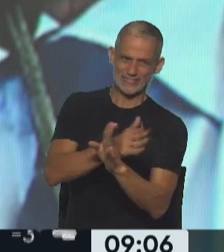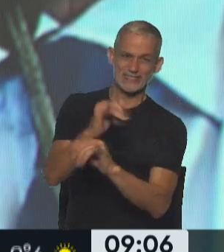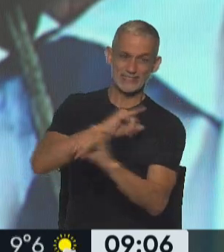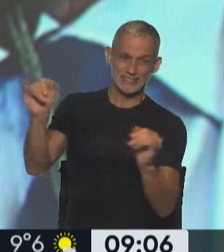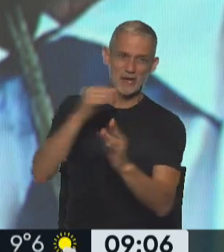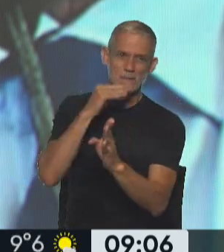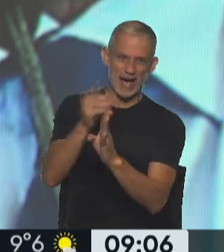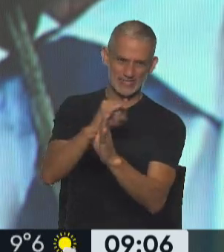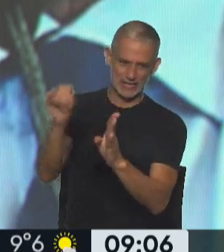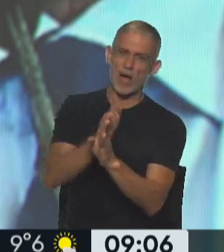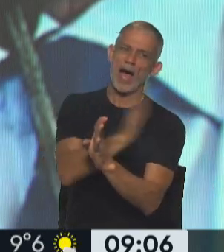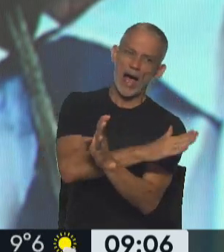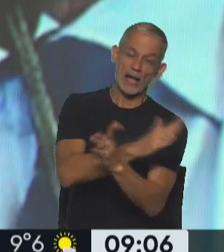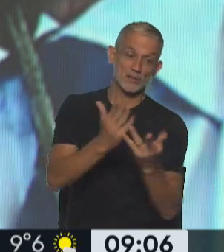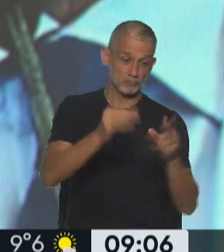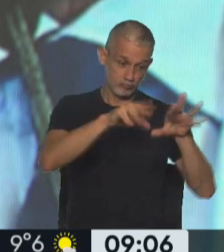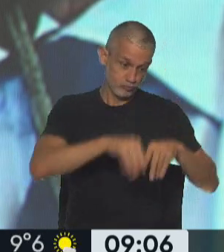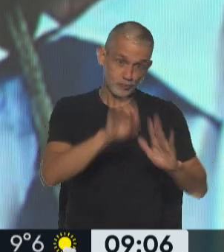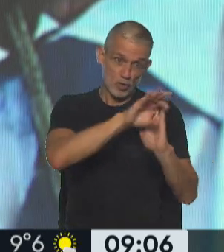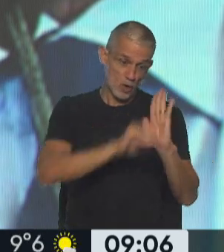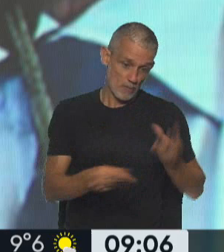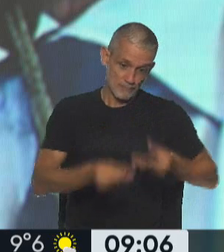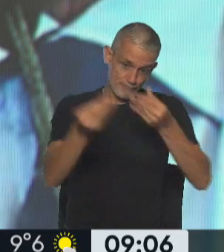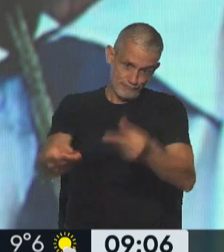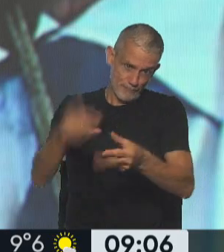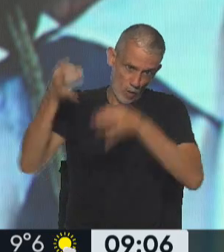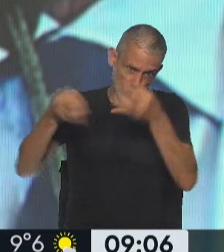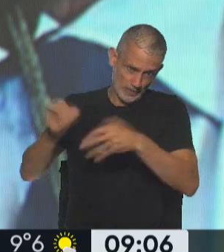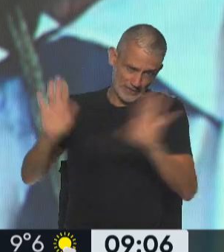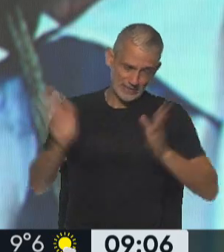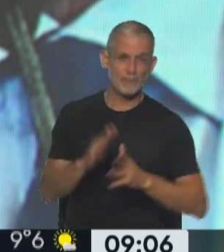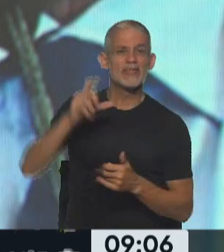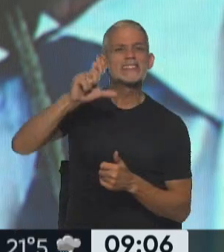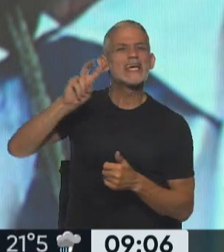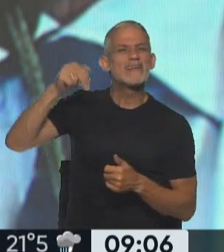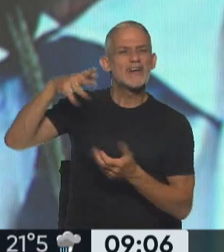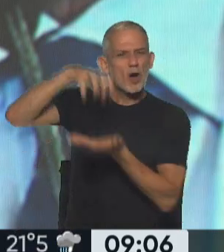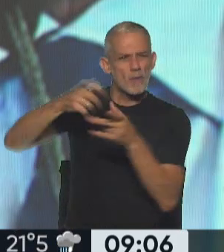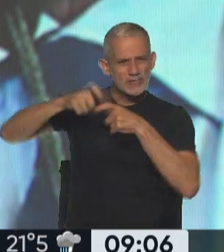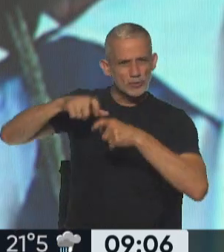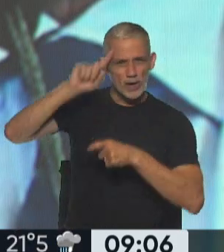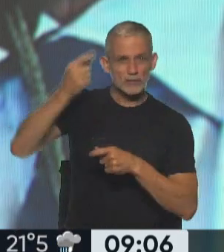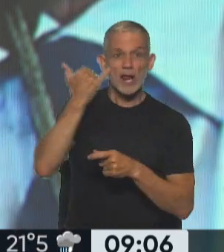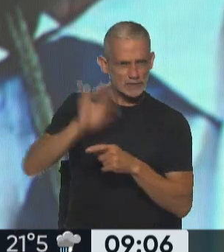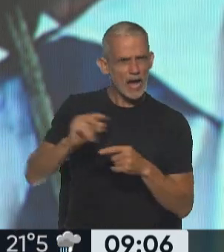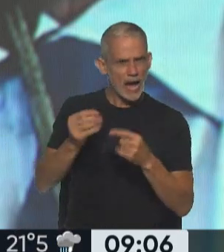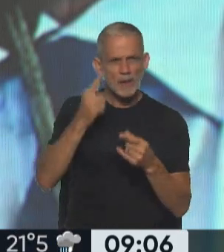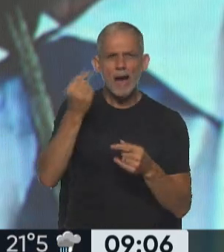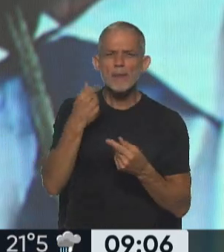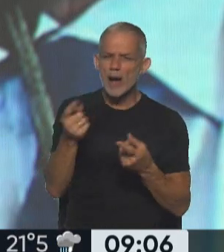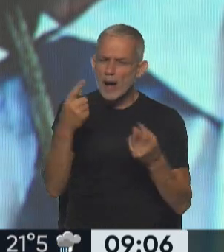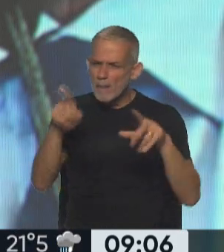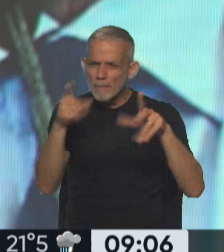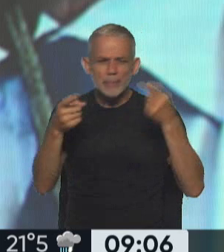al anuncio de Sergio Massa, y se los vamos a entregar a la justicia. Lo que dicen desde la Comisión Nacional de Valores es que efectivamente ya empezaron a